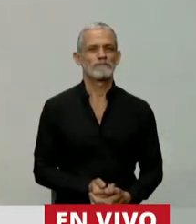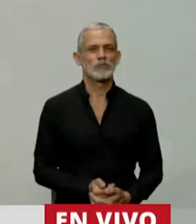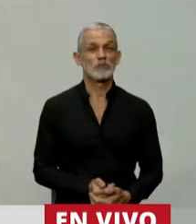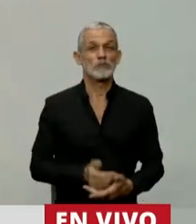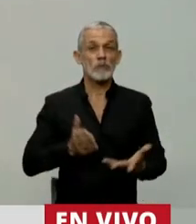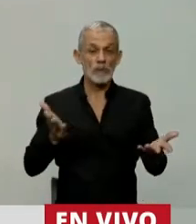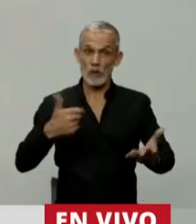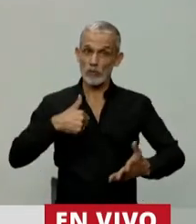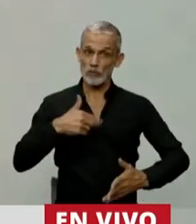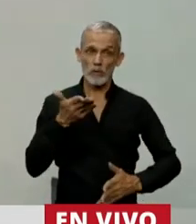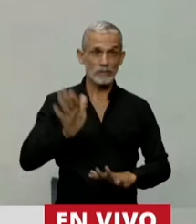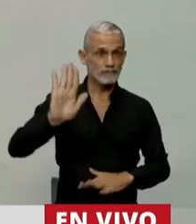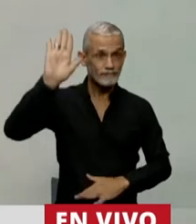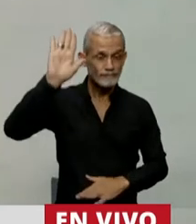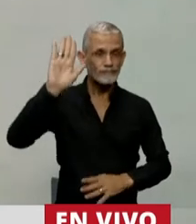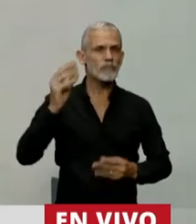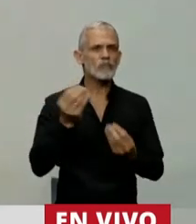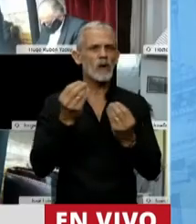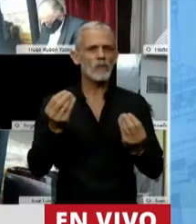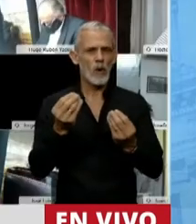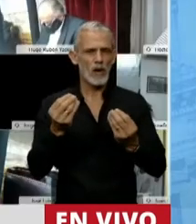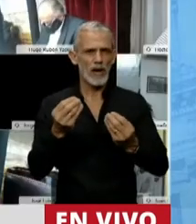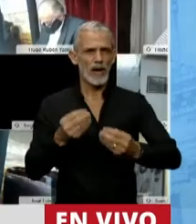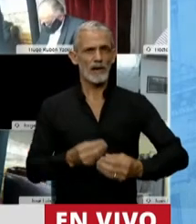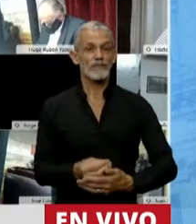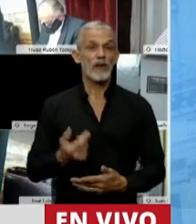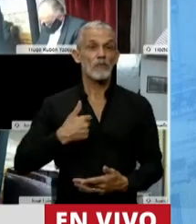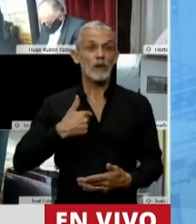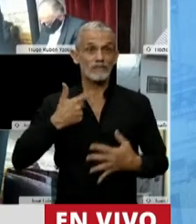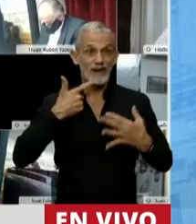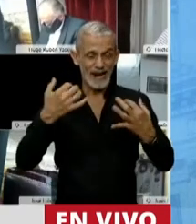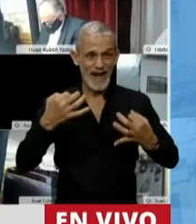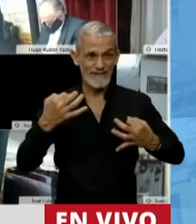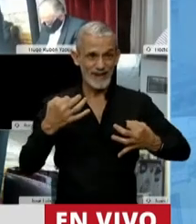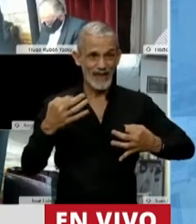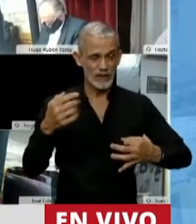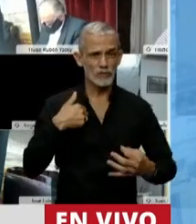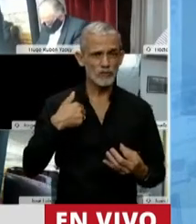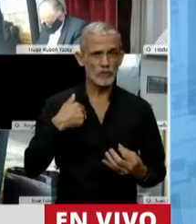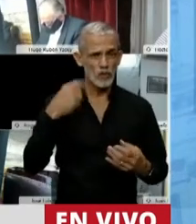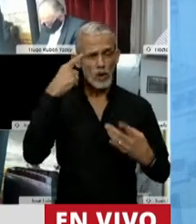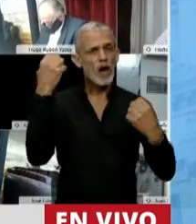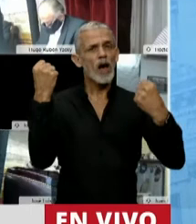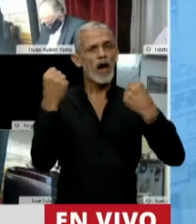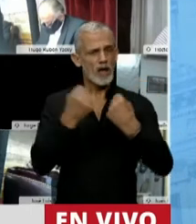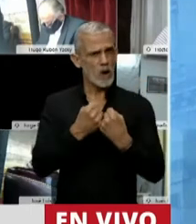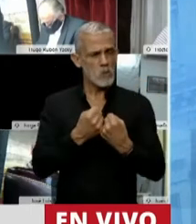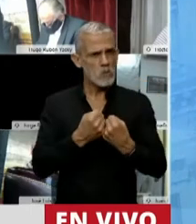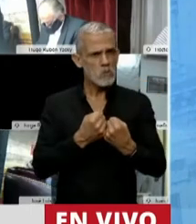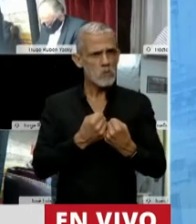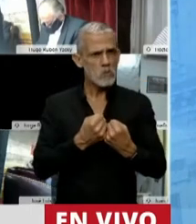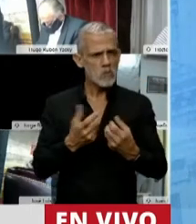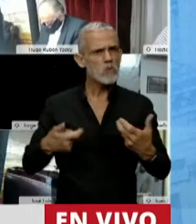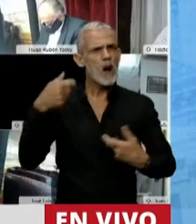bueno he pedido la palabra porque realmente estoy totalmente de acuerdo con